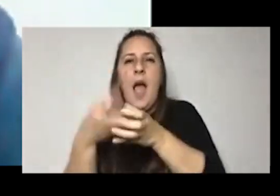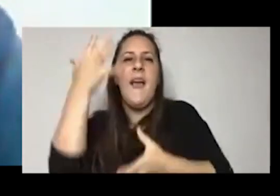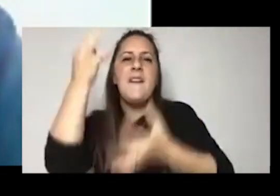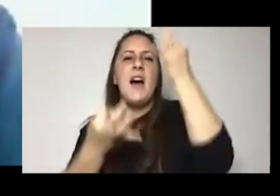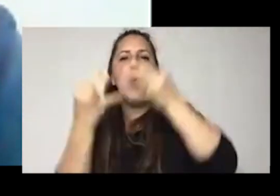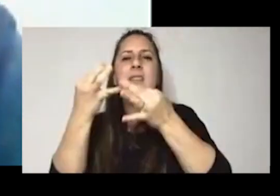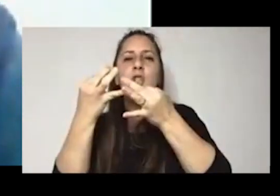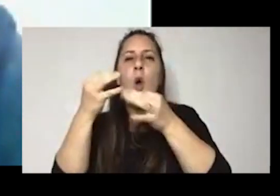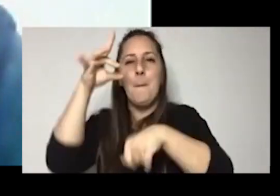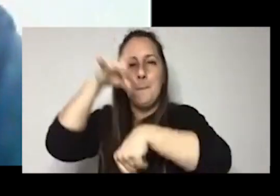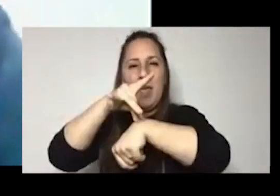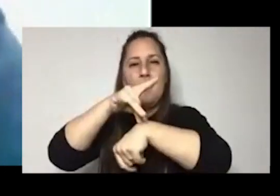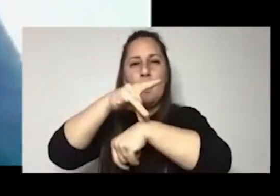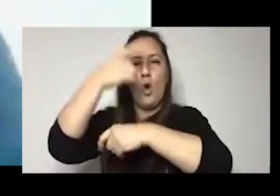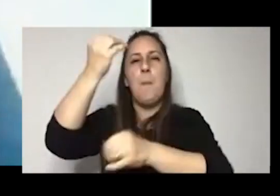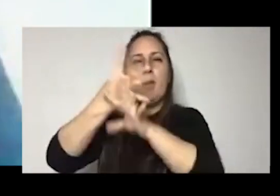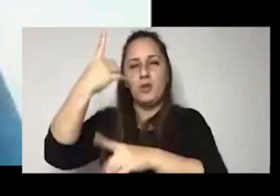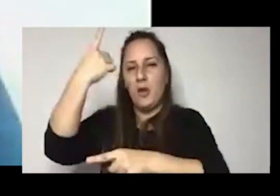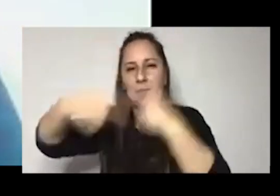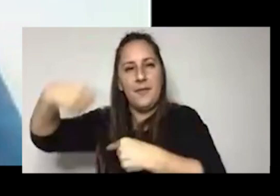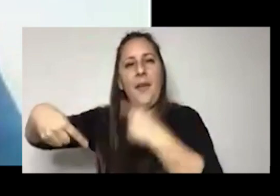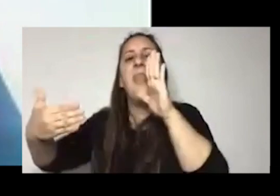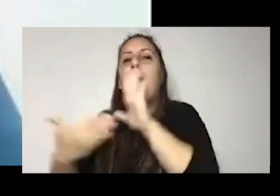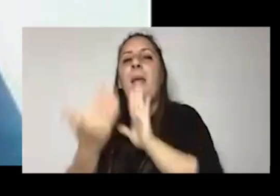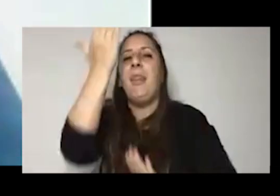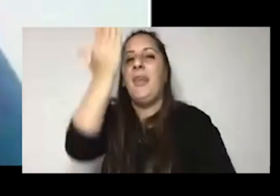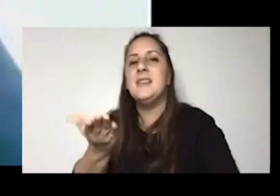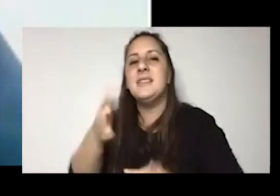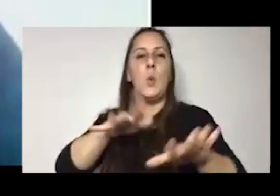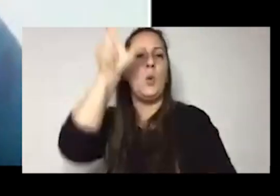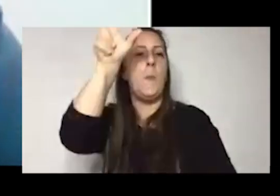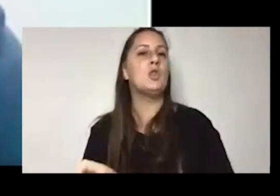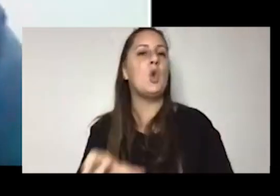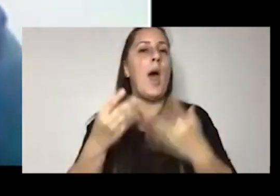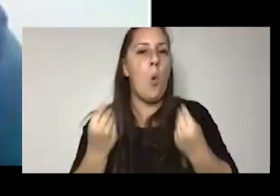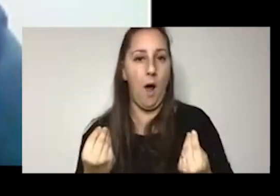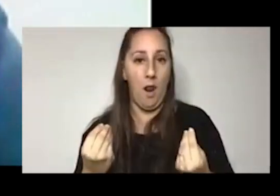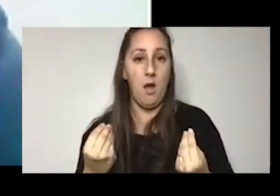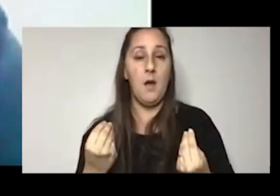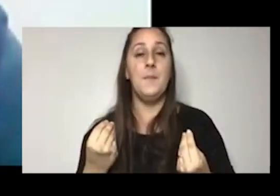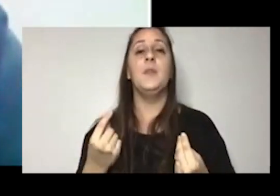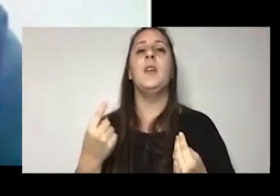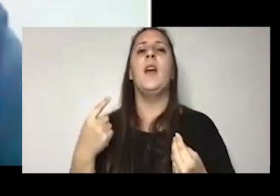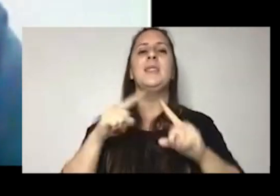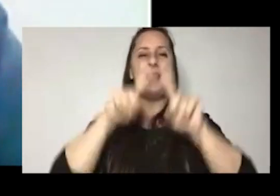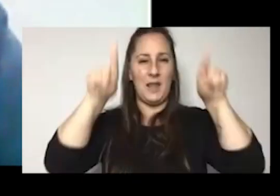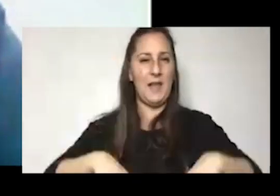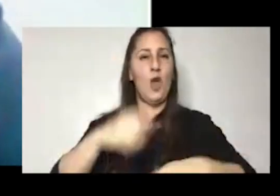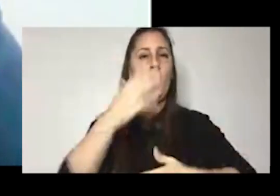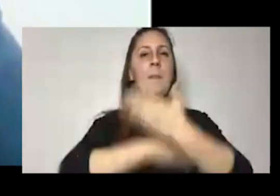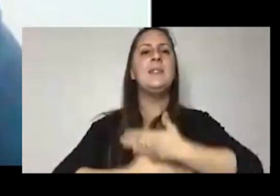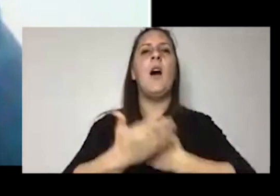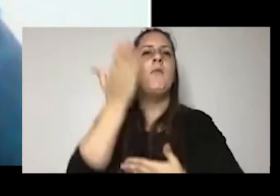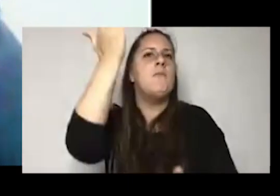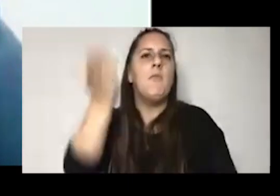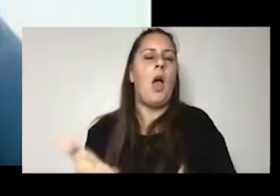interdisciplinaria según la situación de la persona. Nosotros, en lo que certificamos en discapacidad es la condición de la persona y su